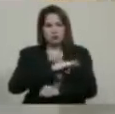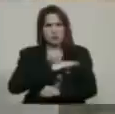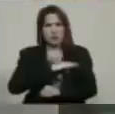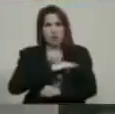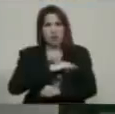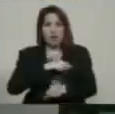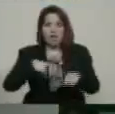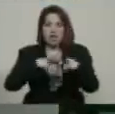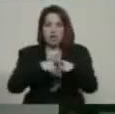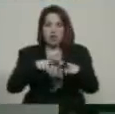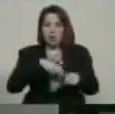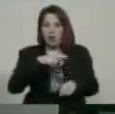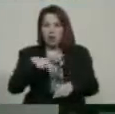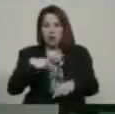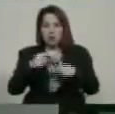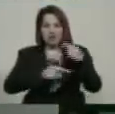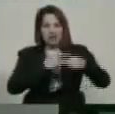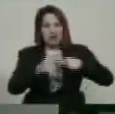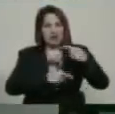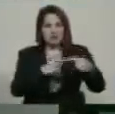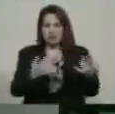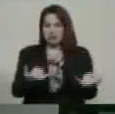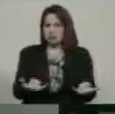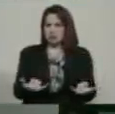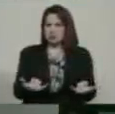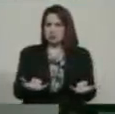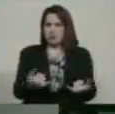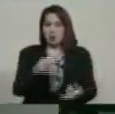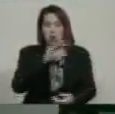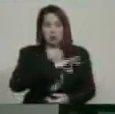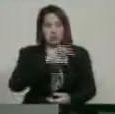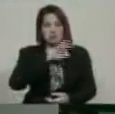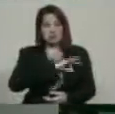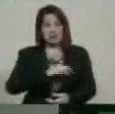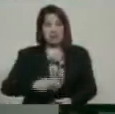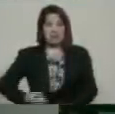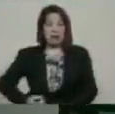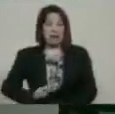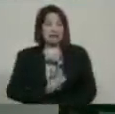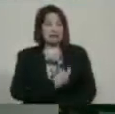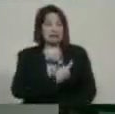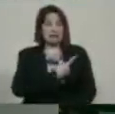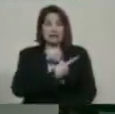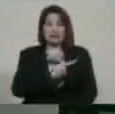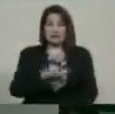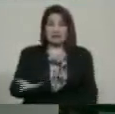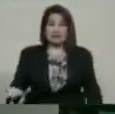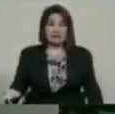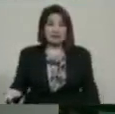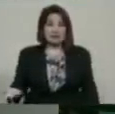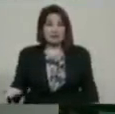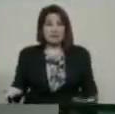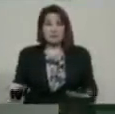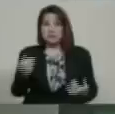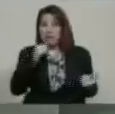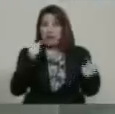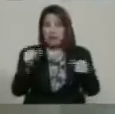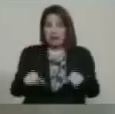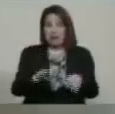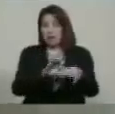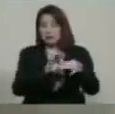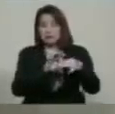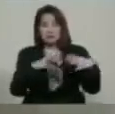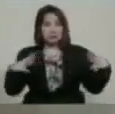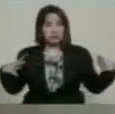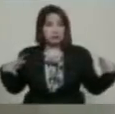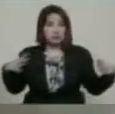generación. Una generación de una sociedad parásita que, bueno, nos desligó totalmente